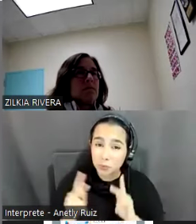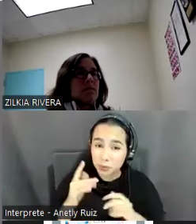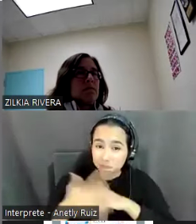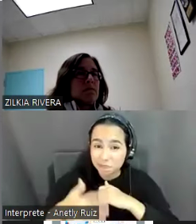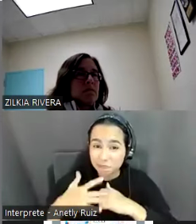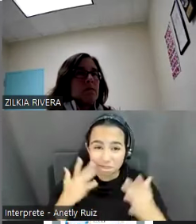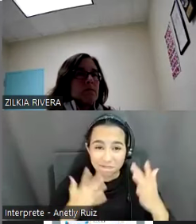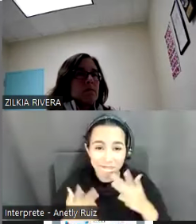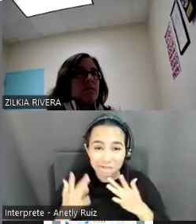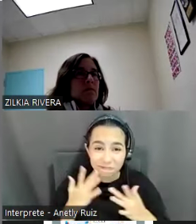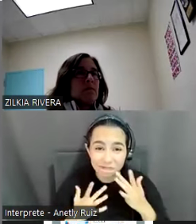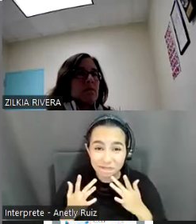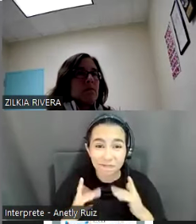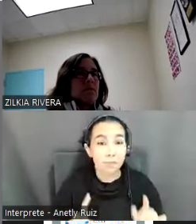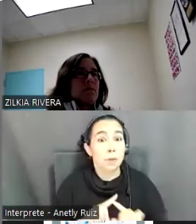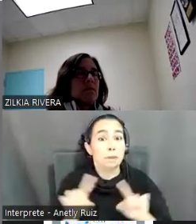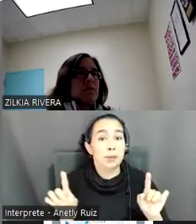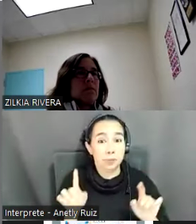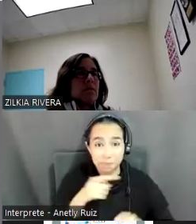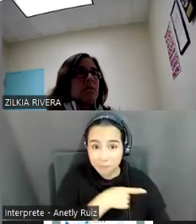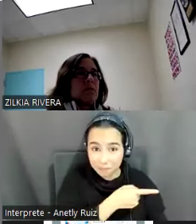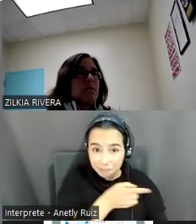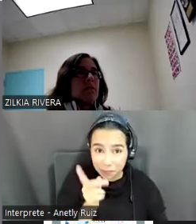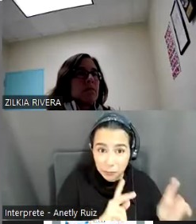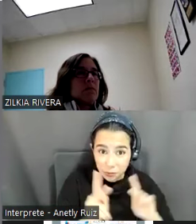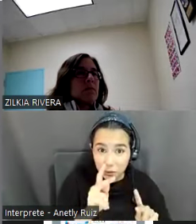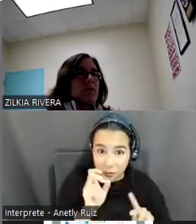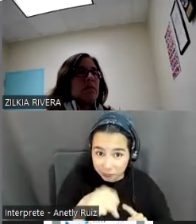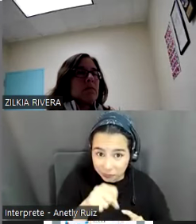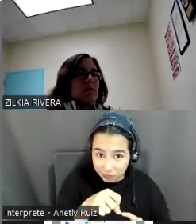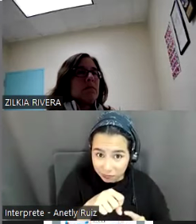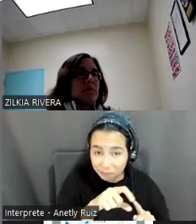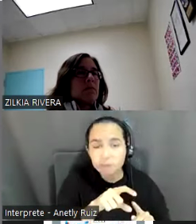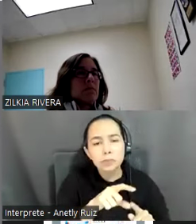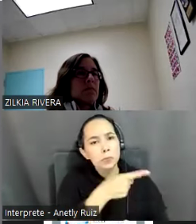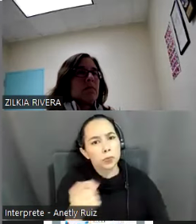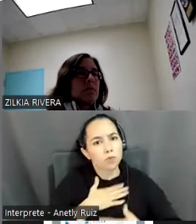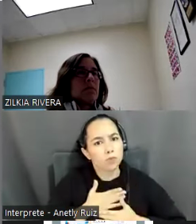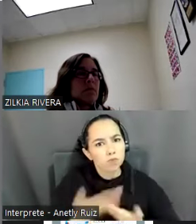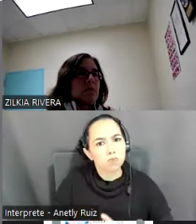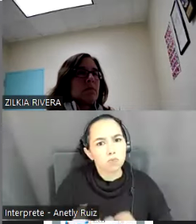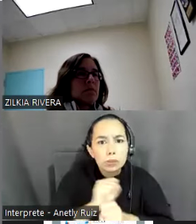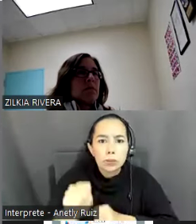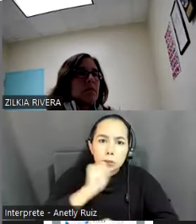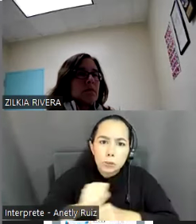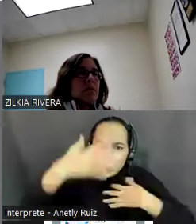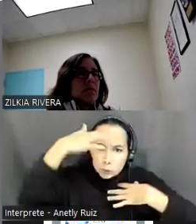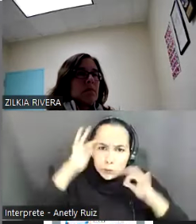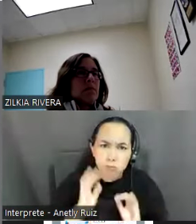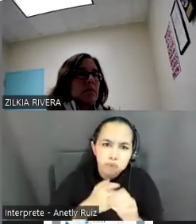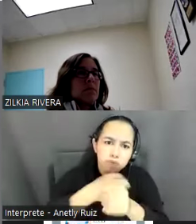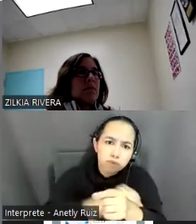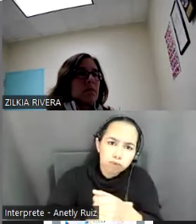Y eso es una perspectiva que del lado del paciente a veces no es considerada, del lado del paciente, del lado de